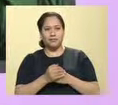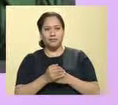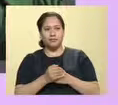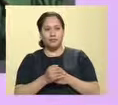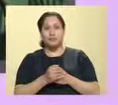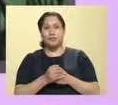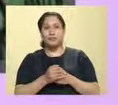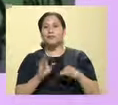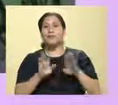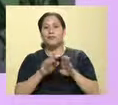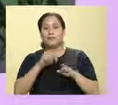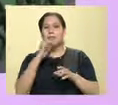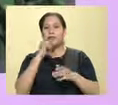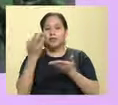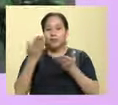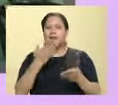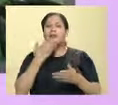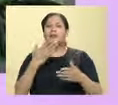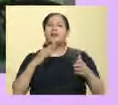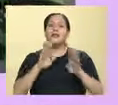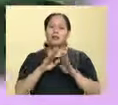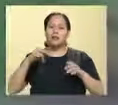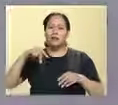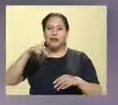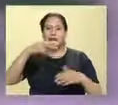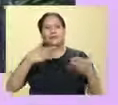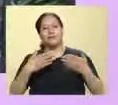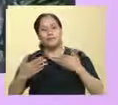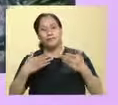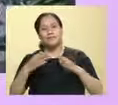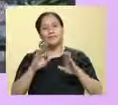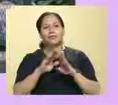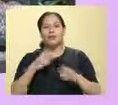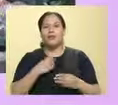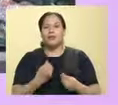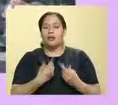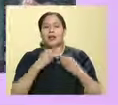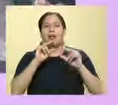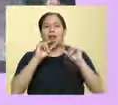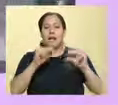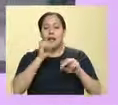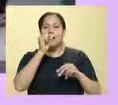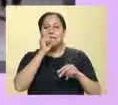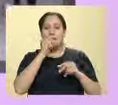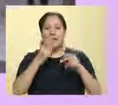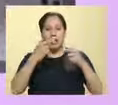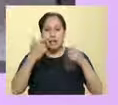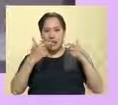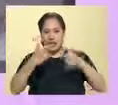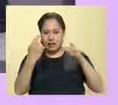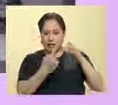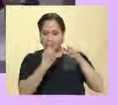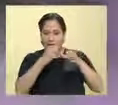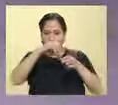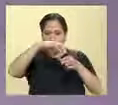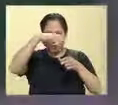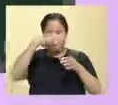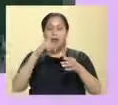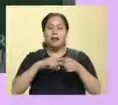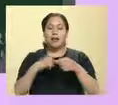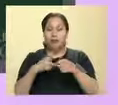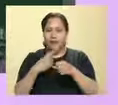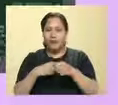No hay nada mejor que venir aquí caminando para disfrutar de nieves, helados, leches malteadas,